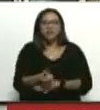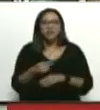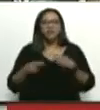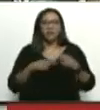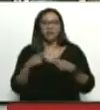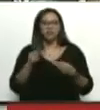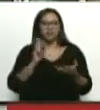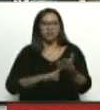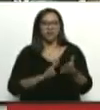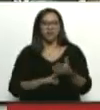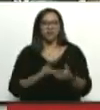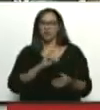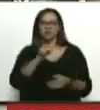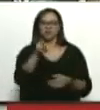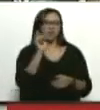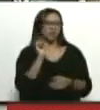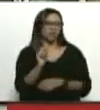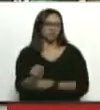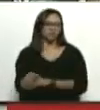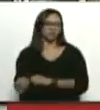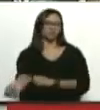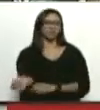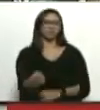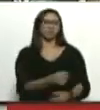revolución de verdad. No con ustedes. No con ustedes.